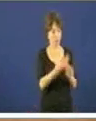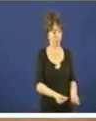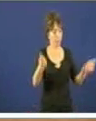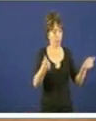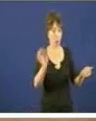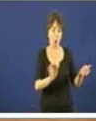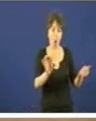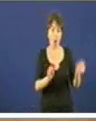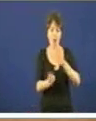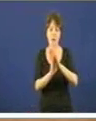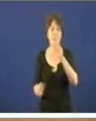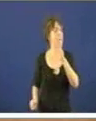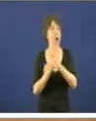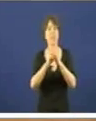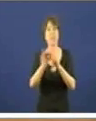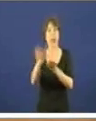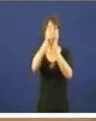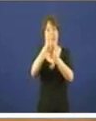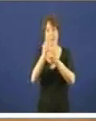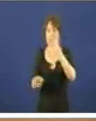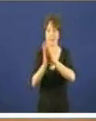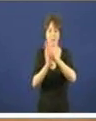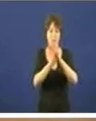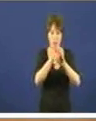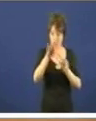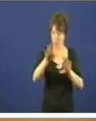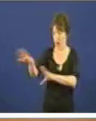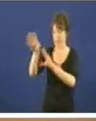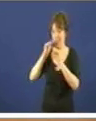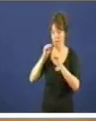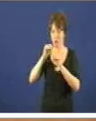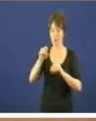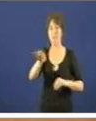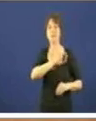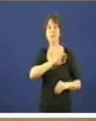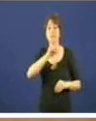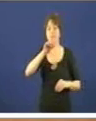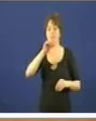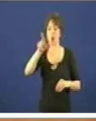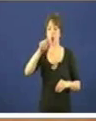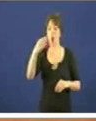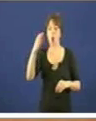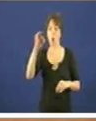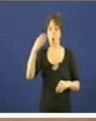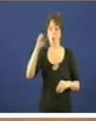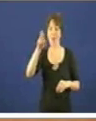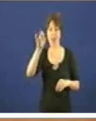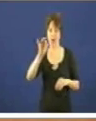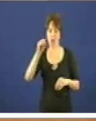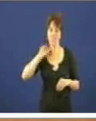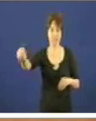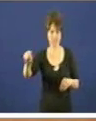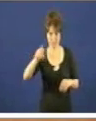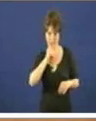en Galicia? Entendemos que diluirse, señoría, era o que quería señor o Partido Lobeira, Socialista. Chamo a orde. Vostedes non sei se tamén o querían. Silencio.